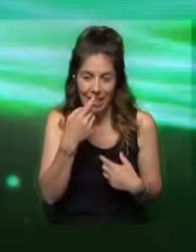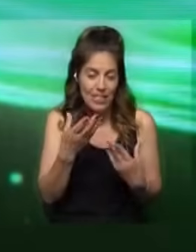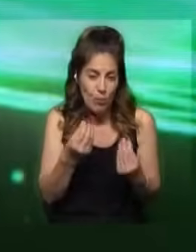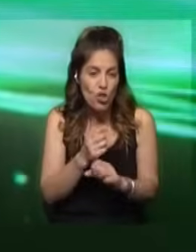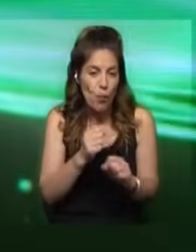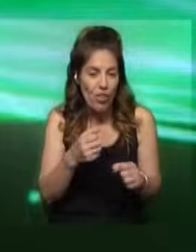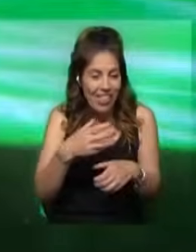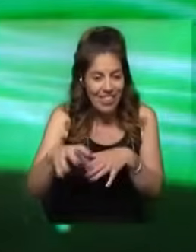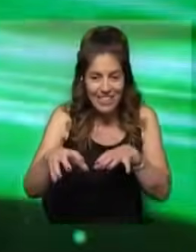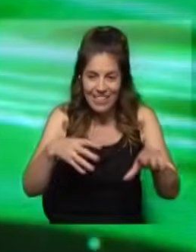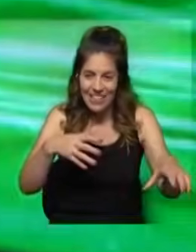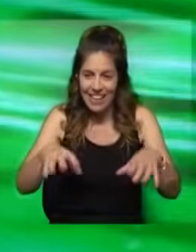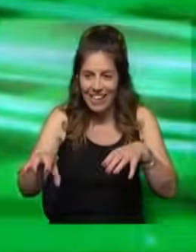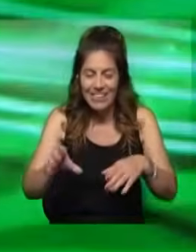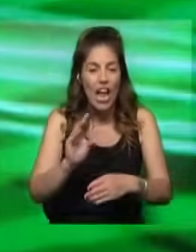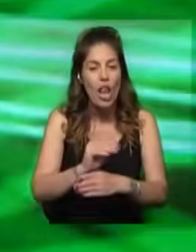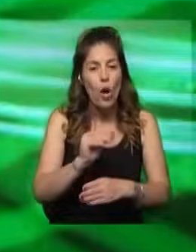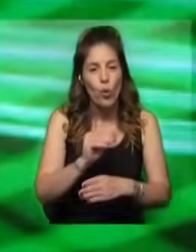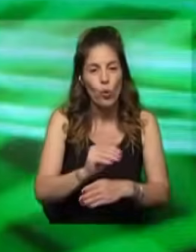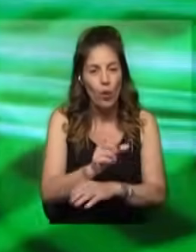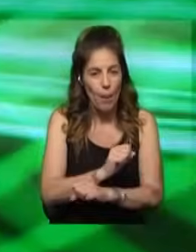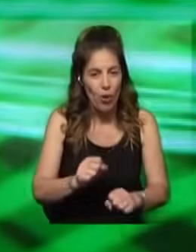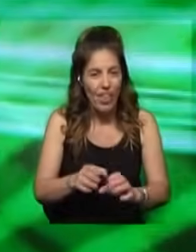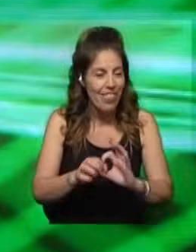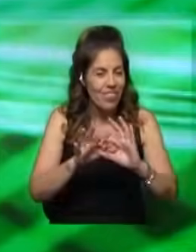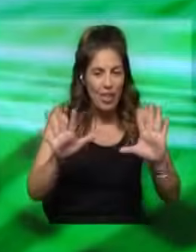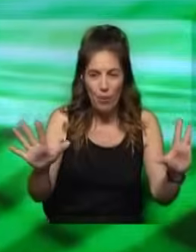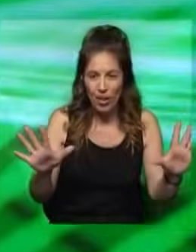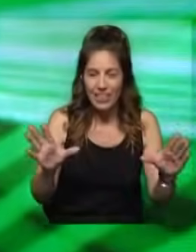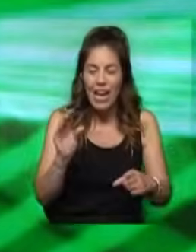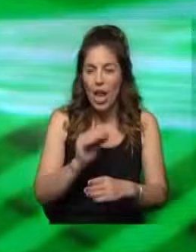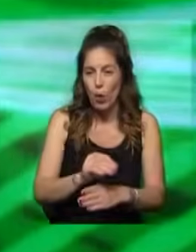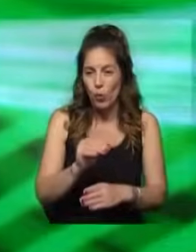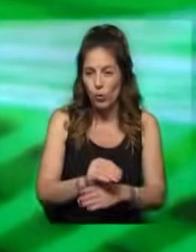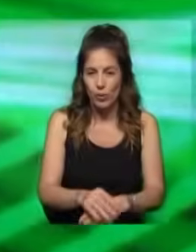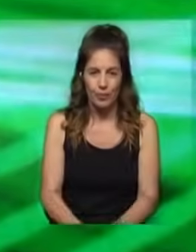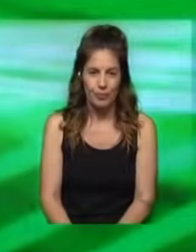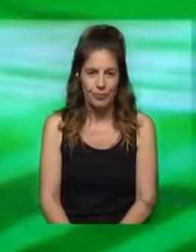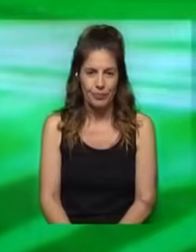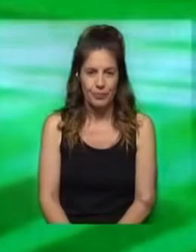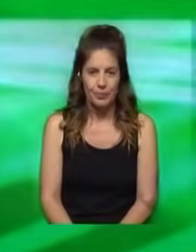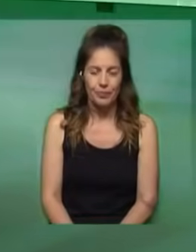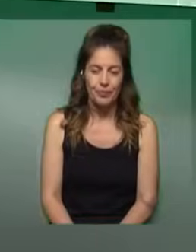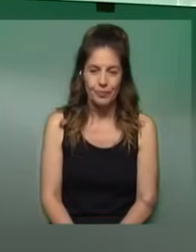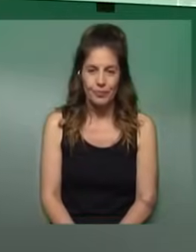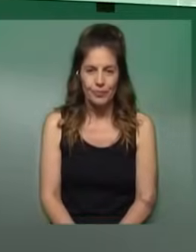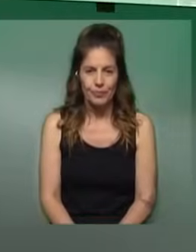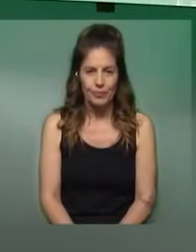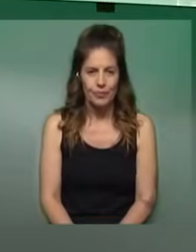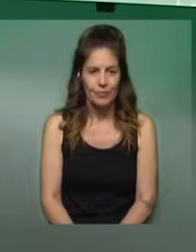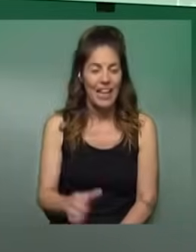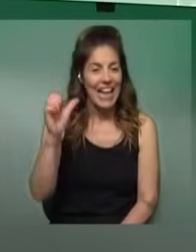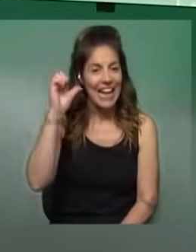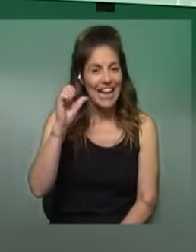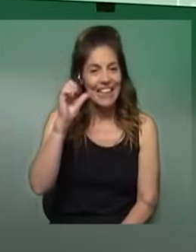poder descentralizar la cultura de poder democratizar la cultura la la